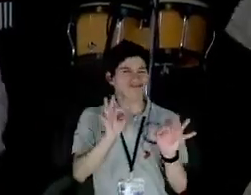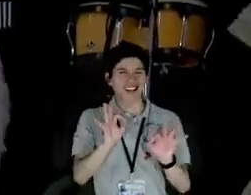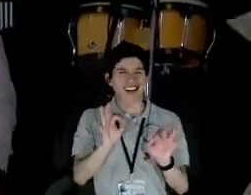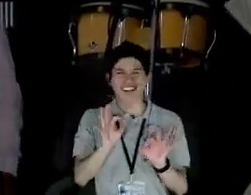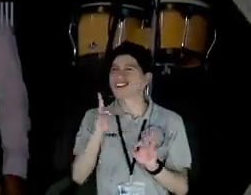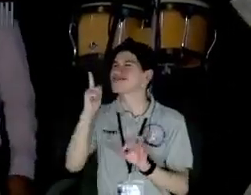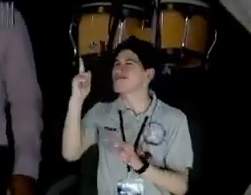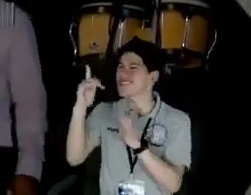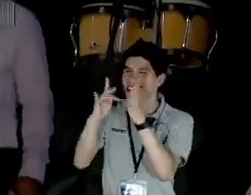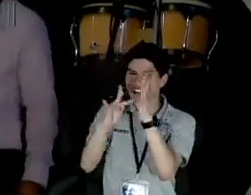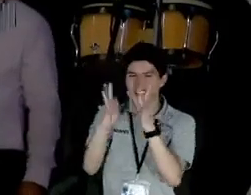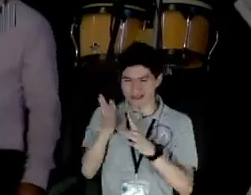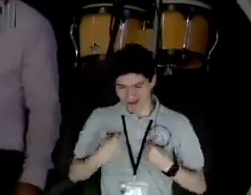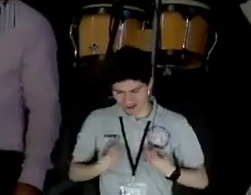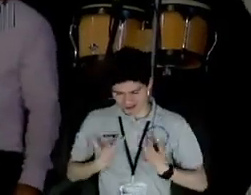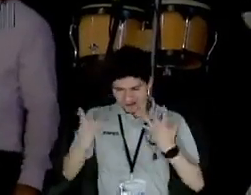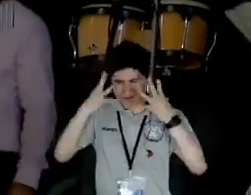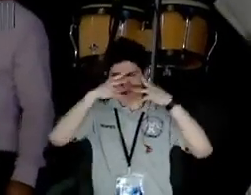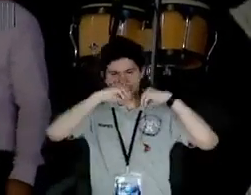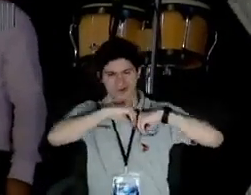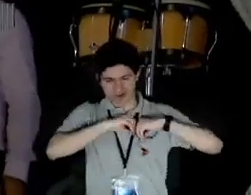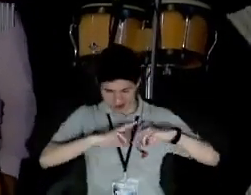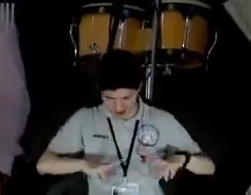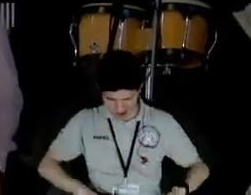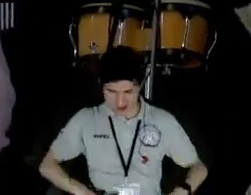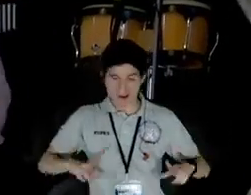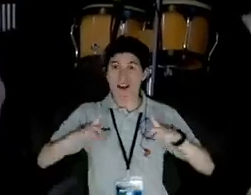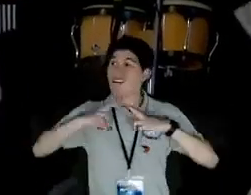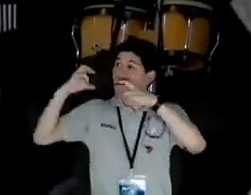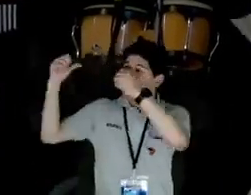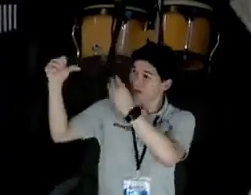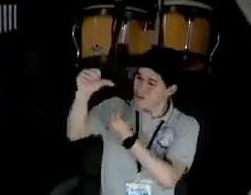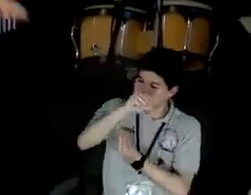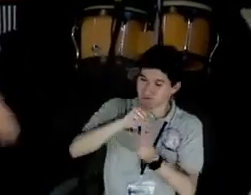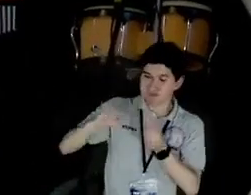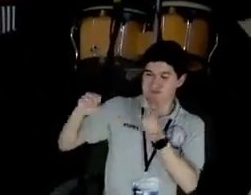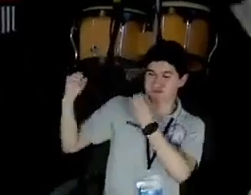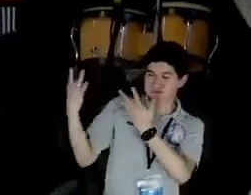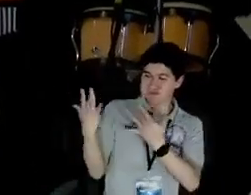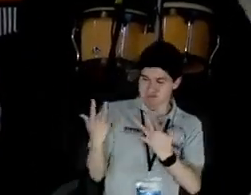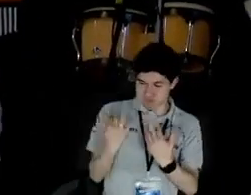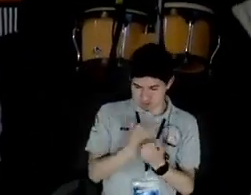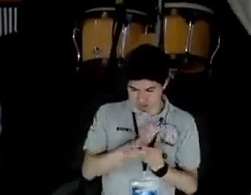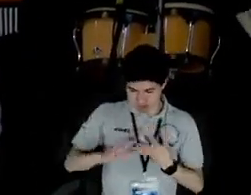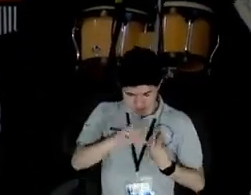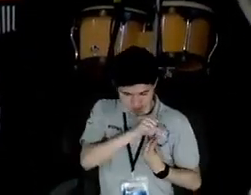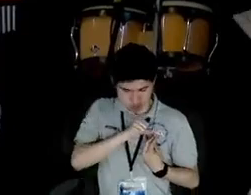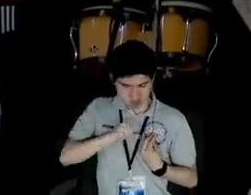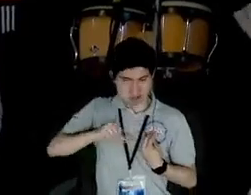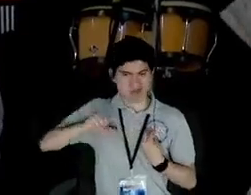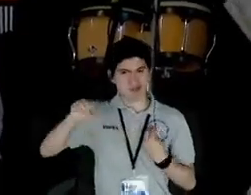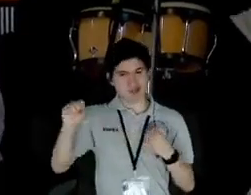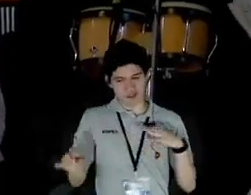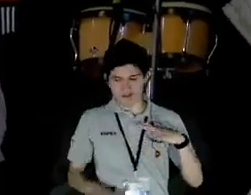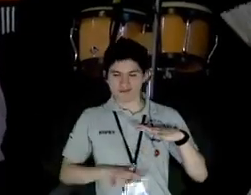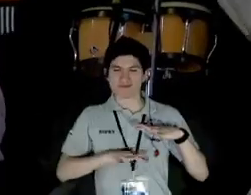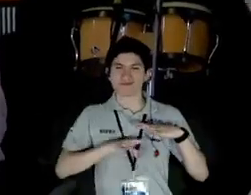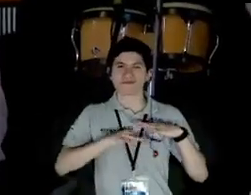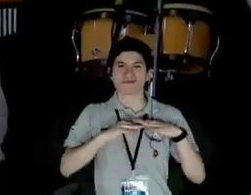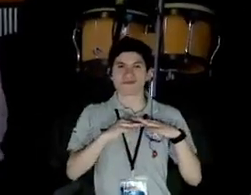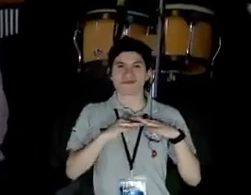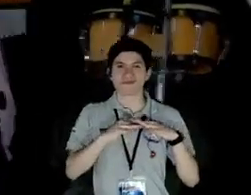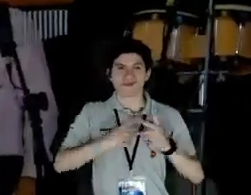nuestra vida y la unción de su Espíritu Santo llena nuestro corazón. Aleluya, gloria al